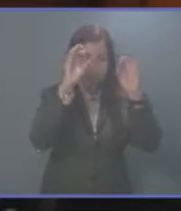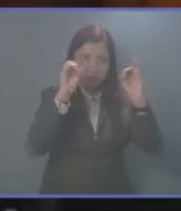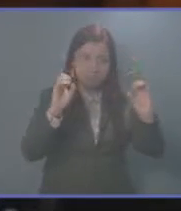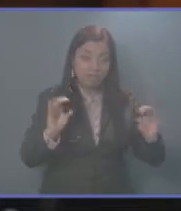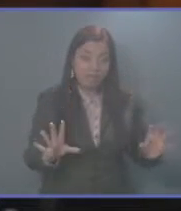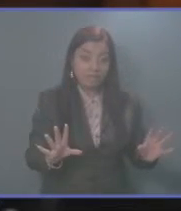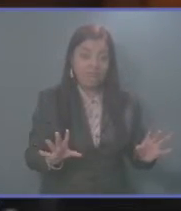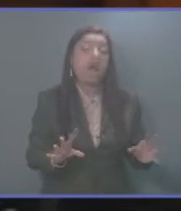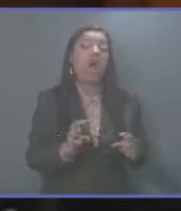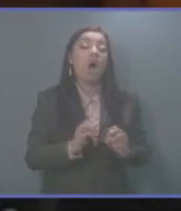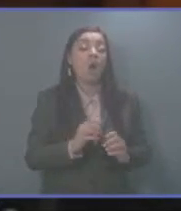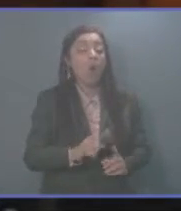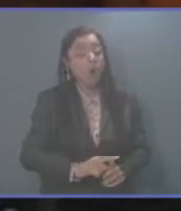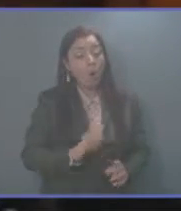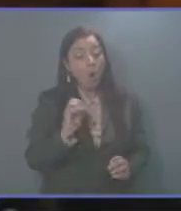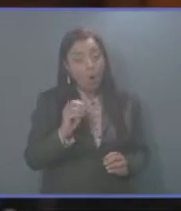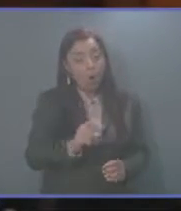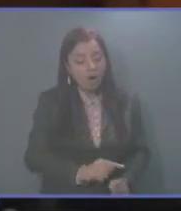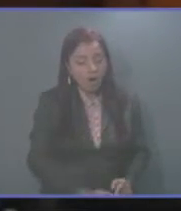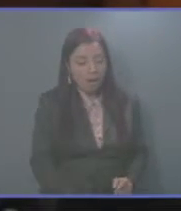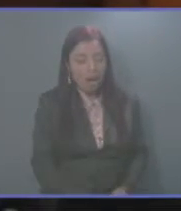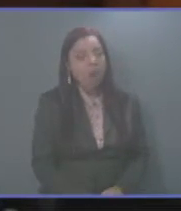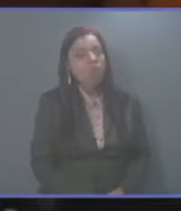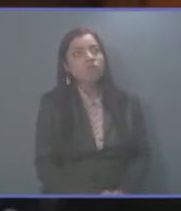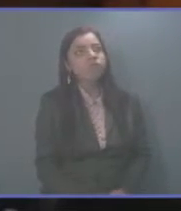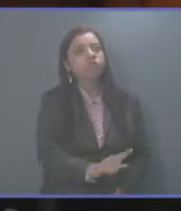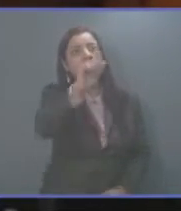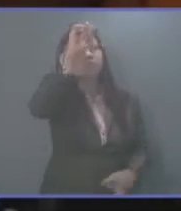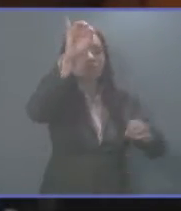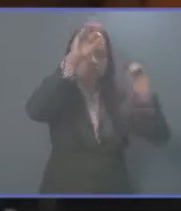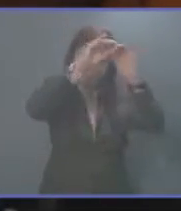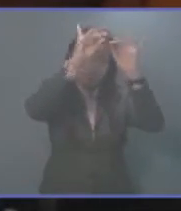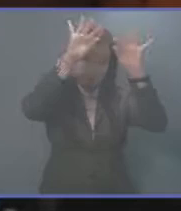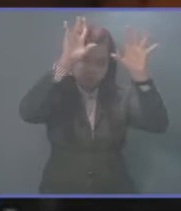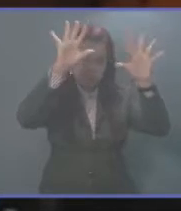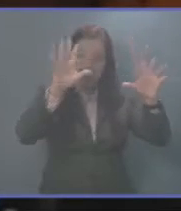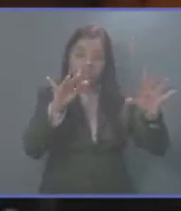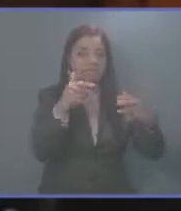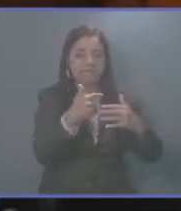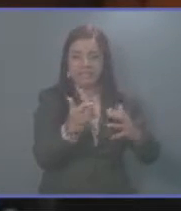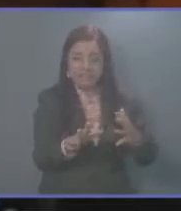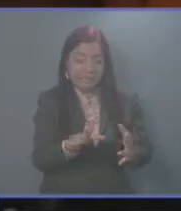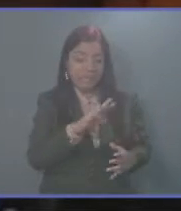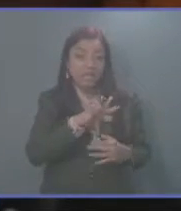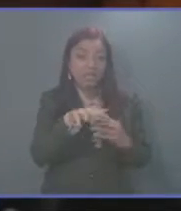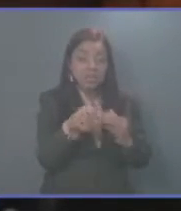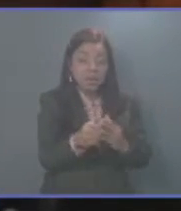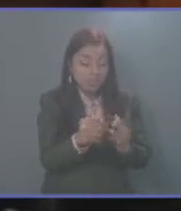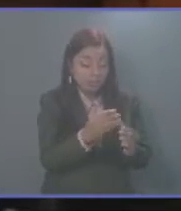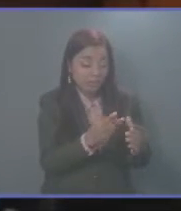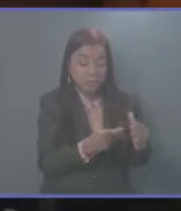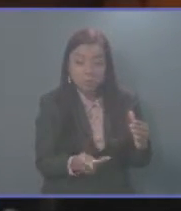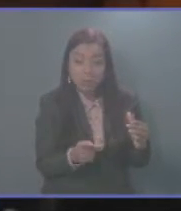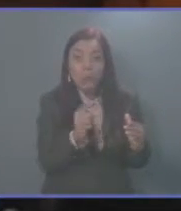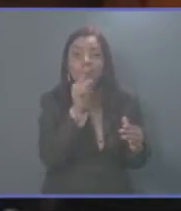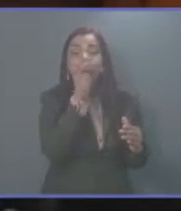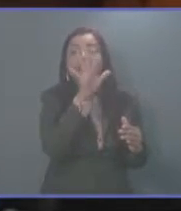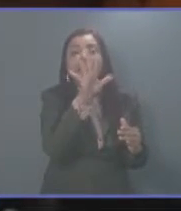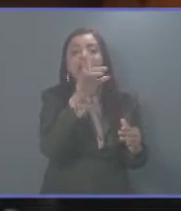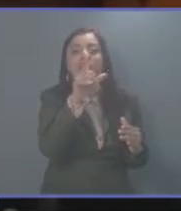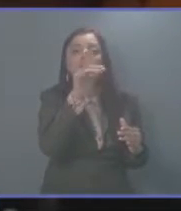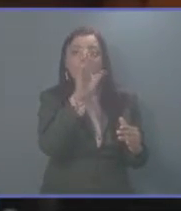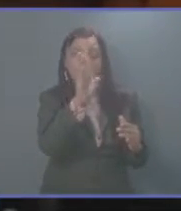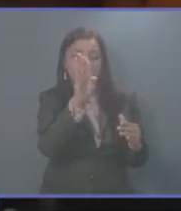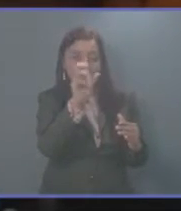y espectáculos públicos, hasta un máximo de 5 libras de mezcla a una distancia